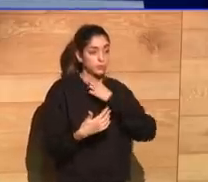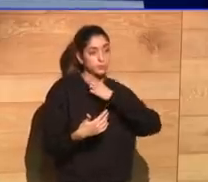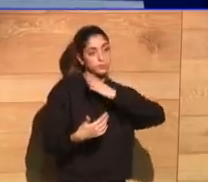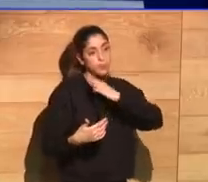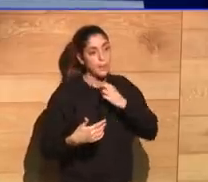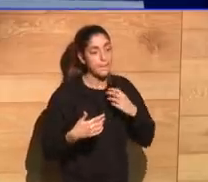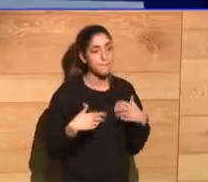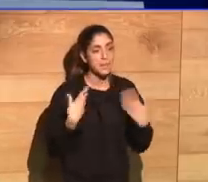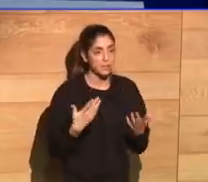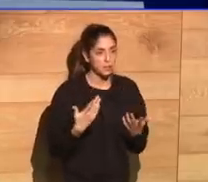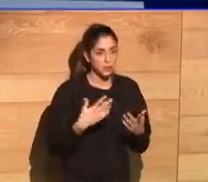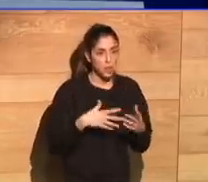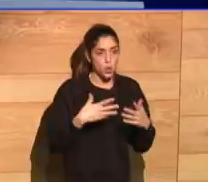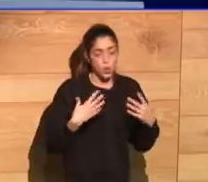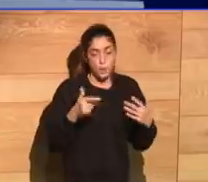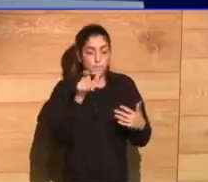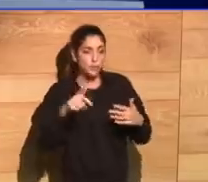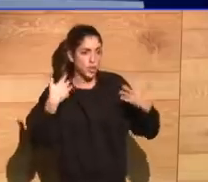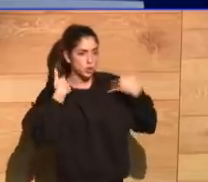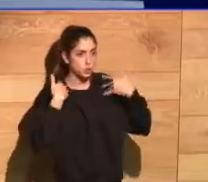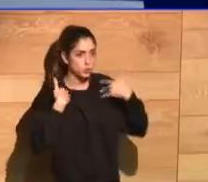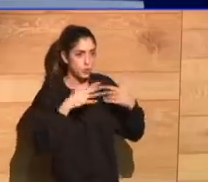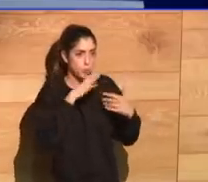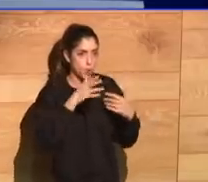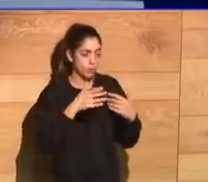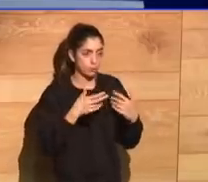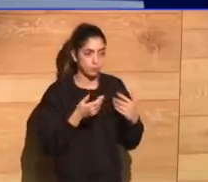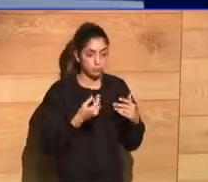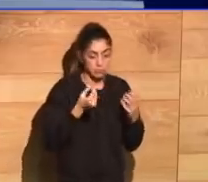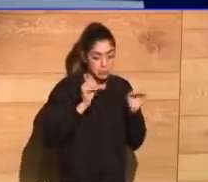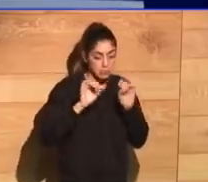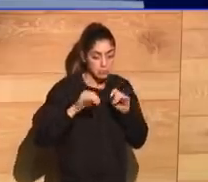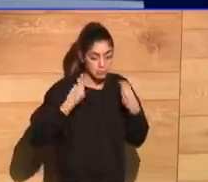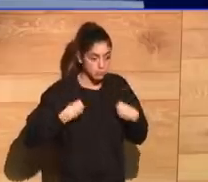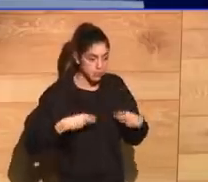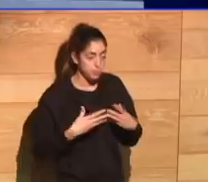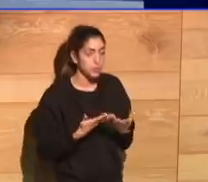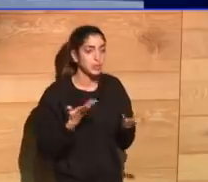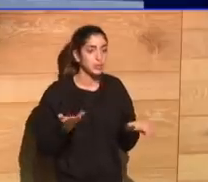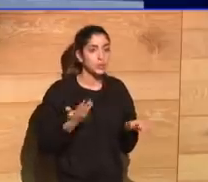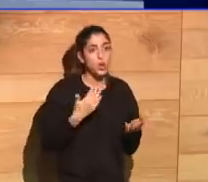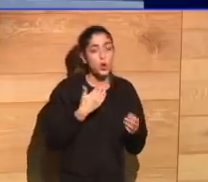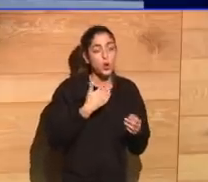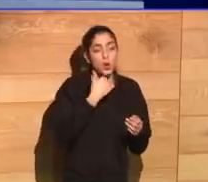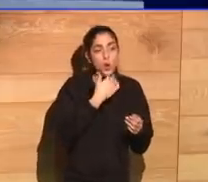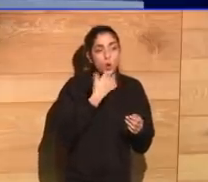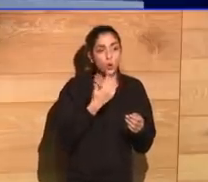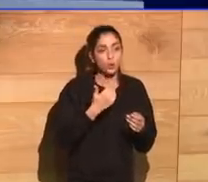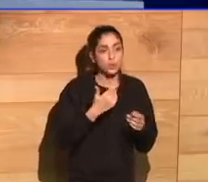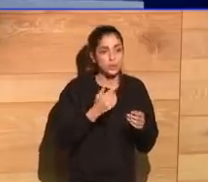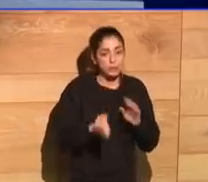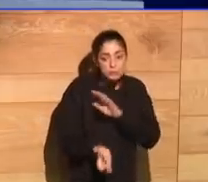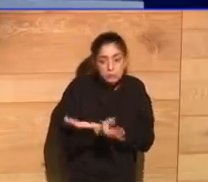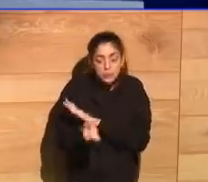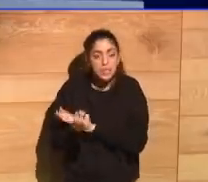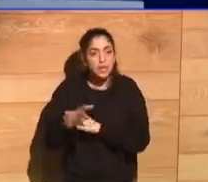sufrir a todo el mundo por las mismas razones. Bueno, era muy conocido por eso. Todo esto eran ocurrencias, formas de testar al director,